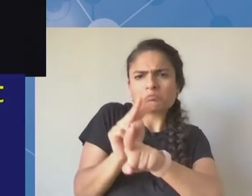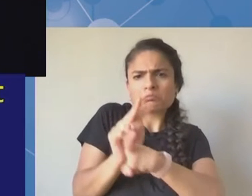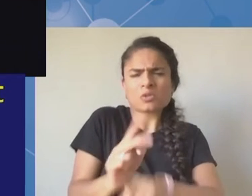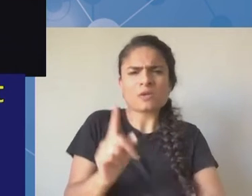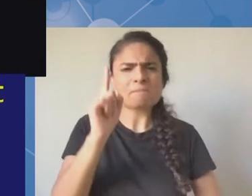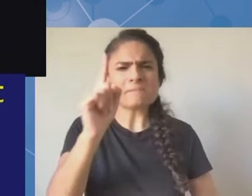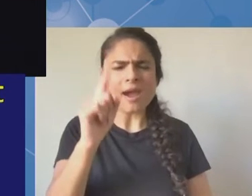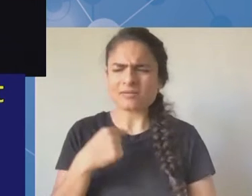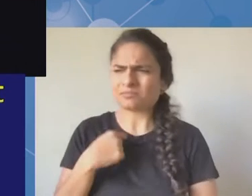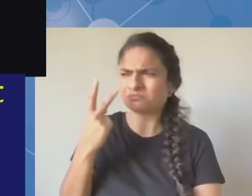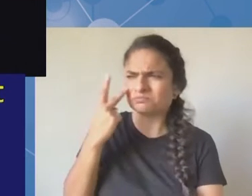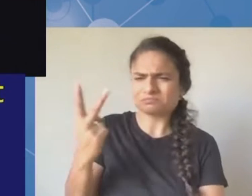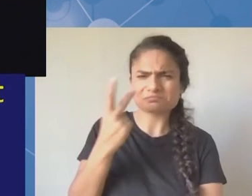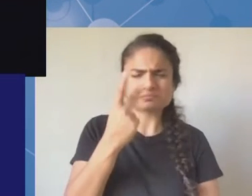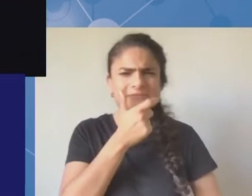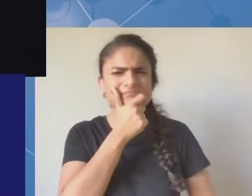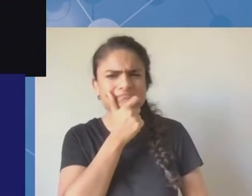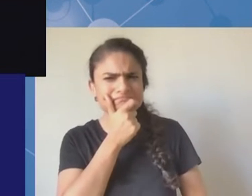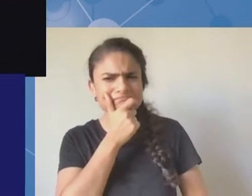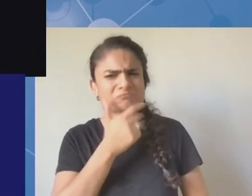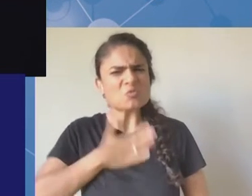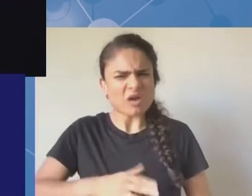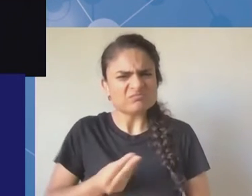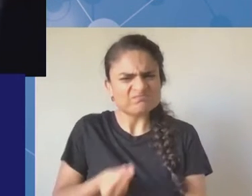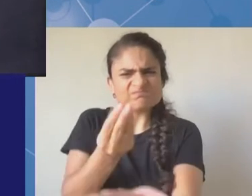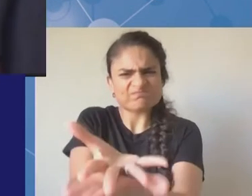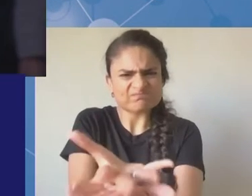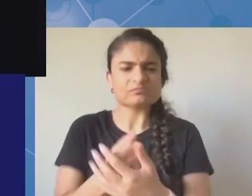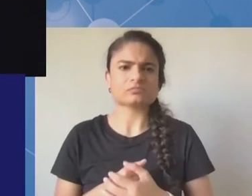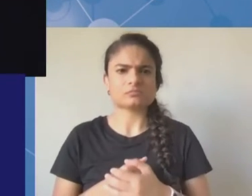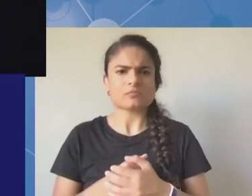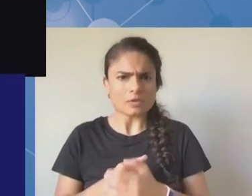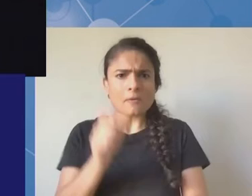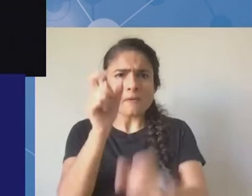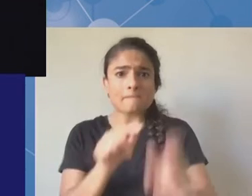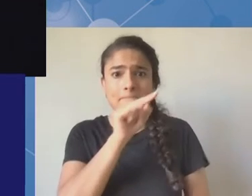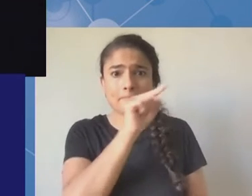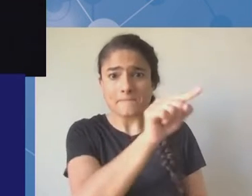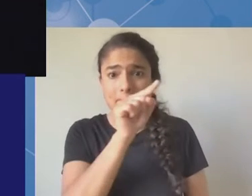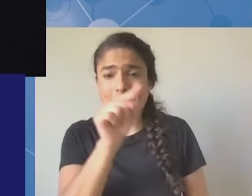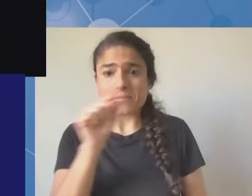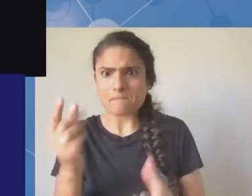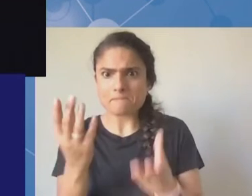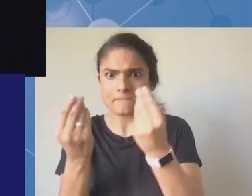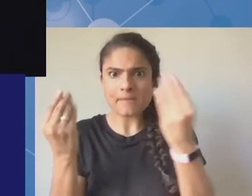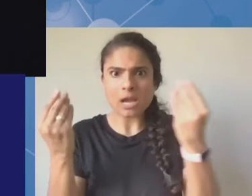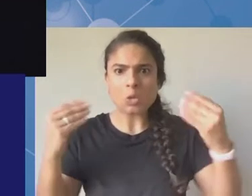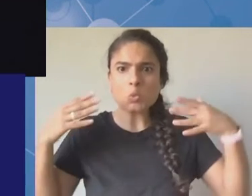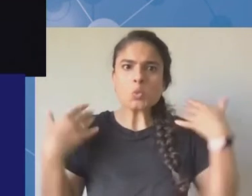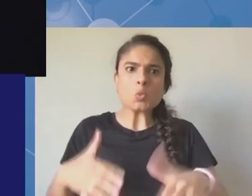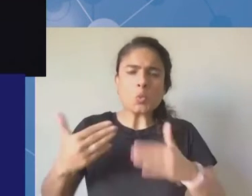para realizar un debate sobre el fenómeno de mentoring. Tengo que decir que entre nosotros